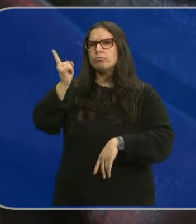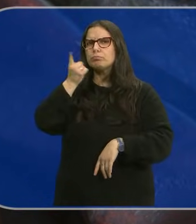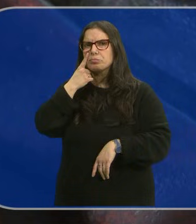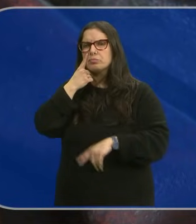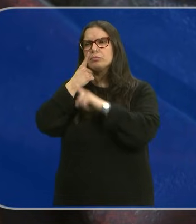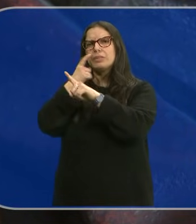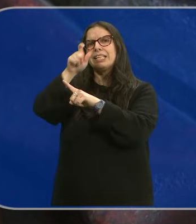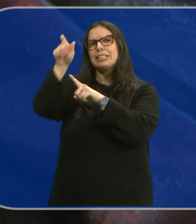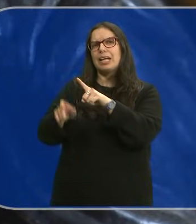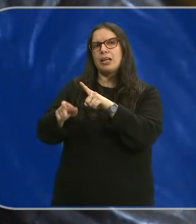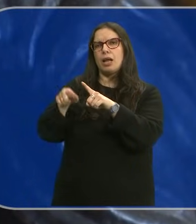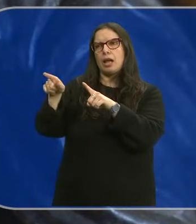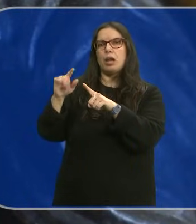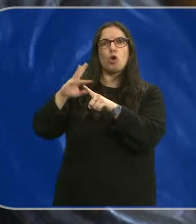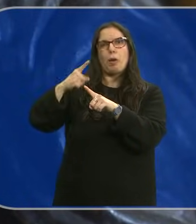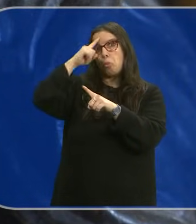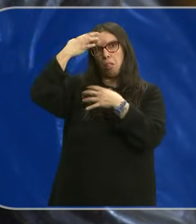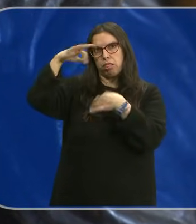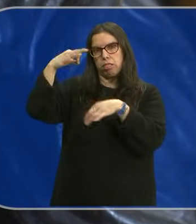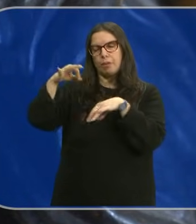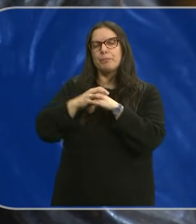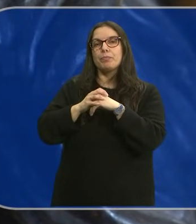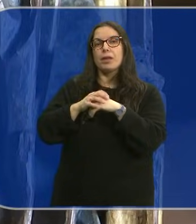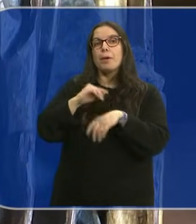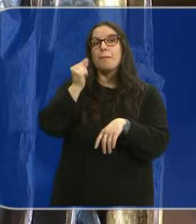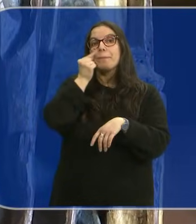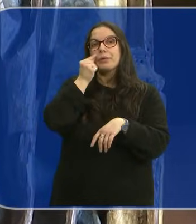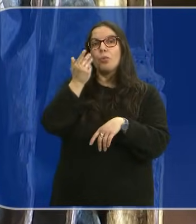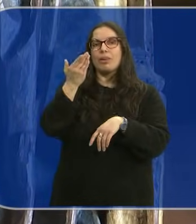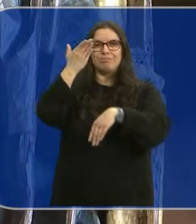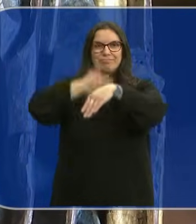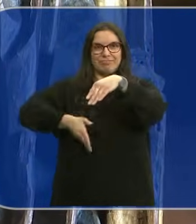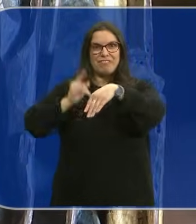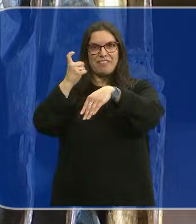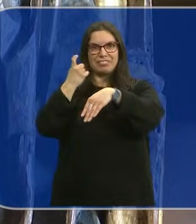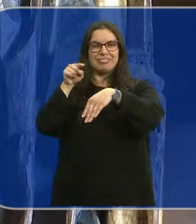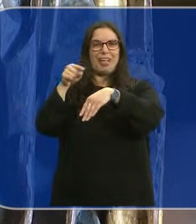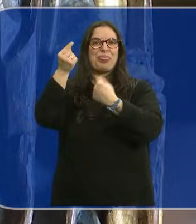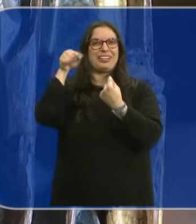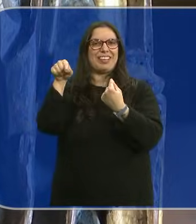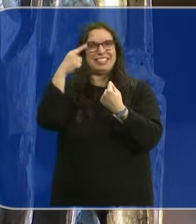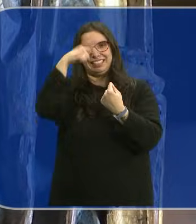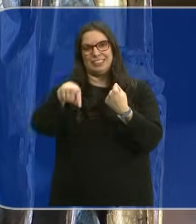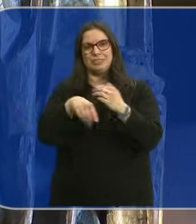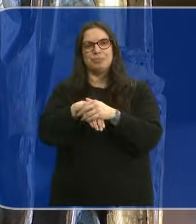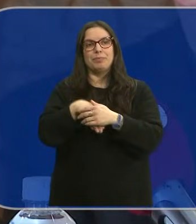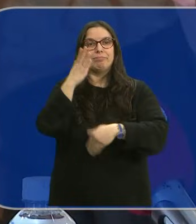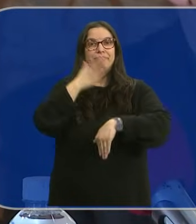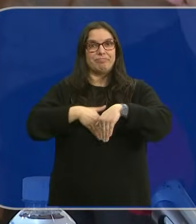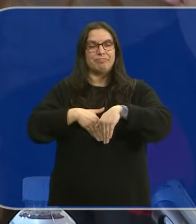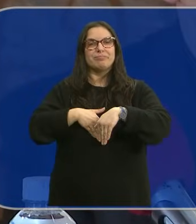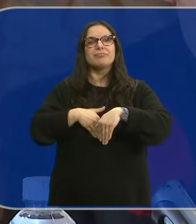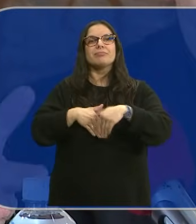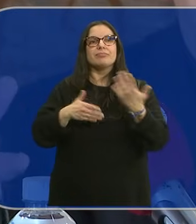coleccionista de Génova que desconocía su robo. La pista principal fue que a la pieza original le faltaba una mano. La falta en la talla de la mano